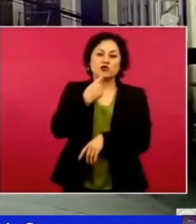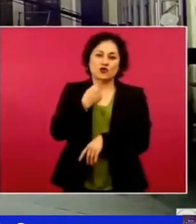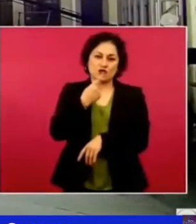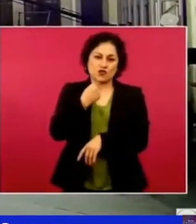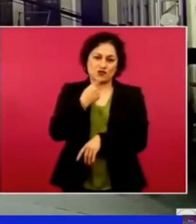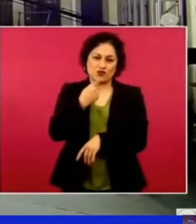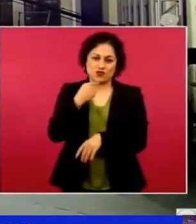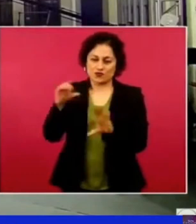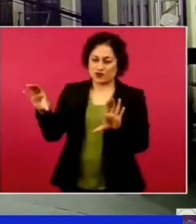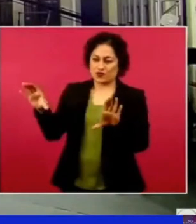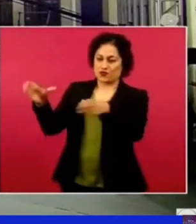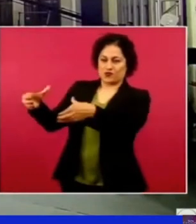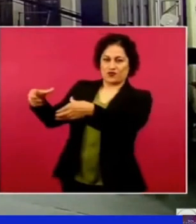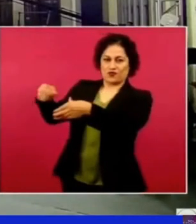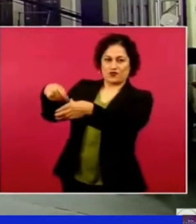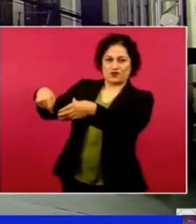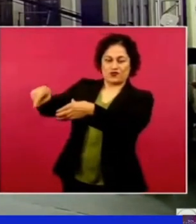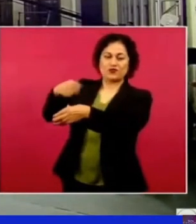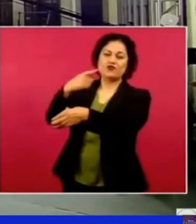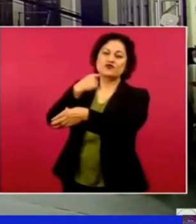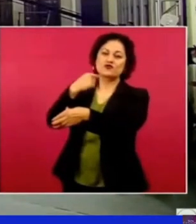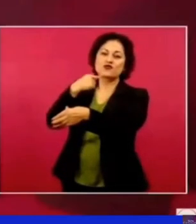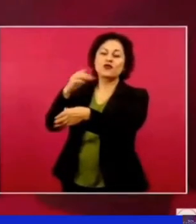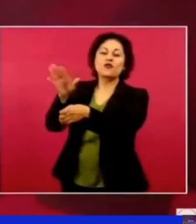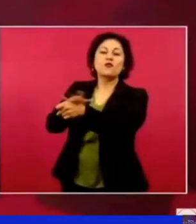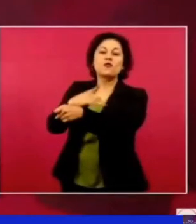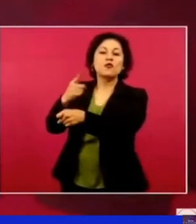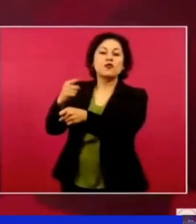No saben ver hacia abajo.